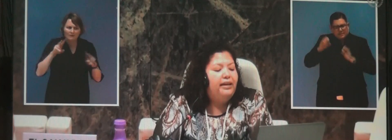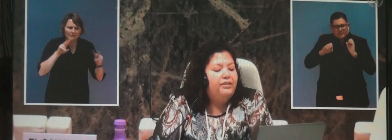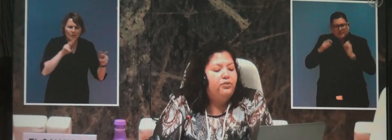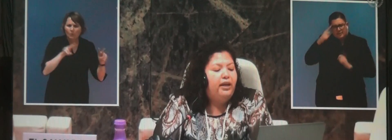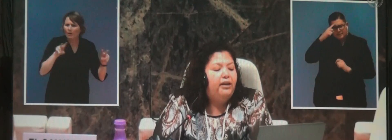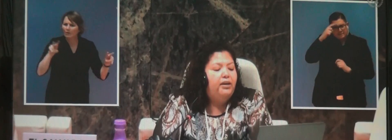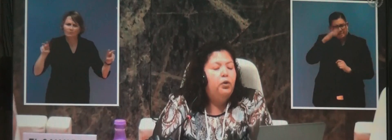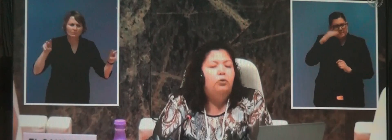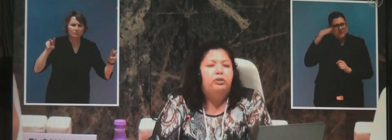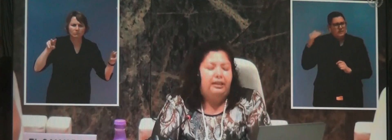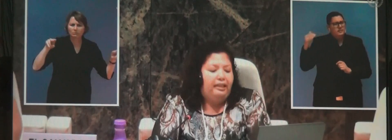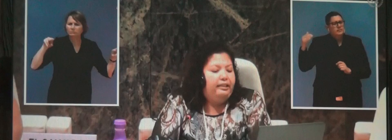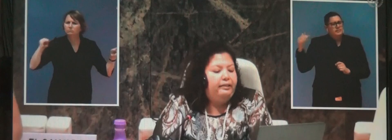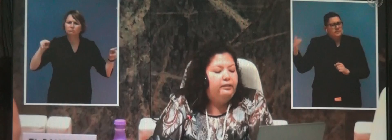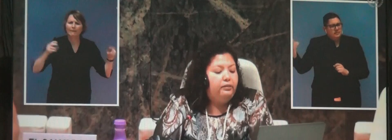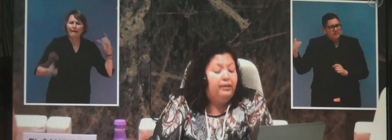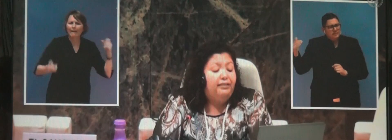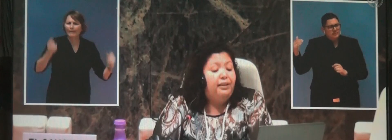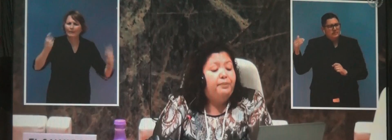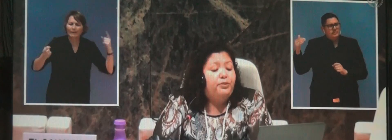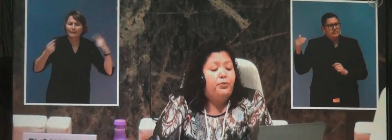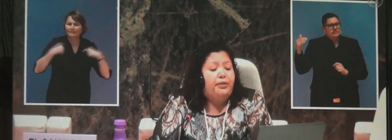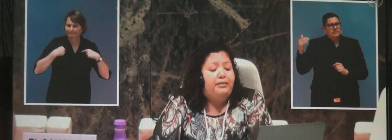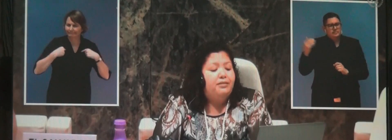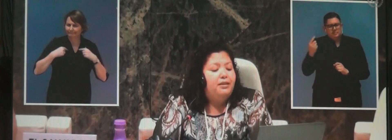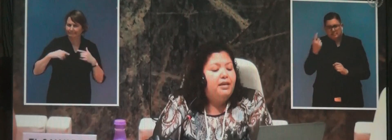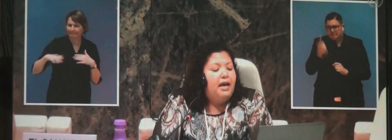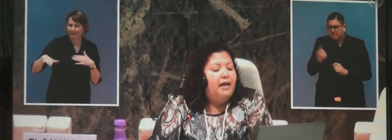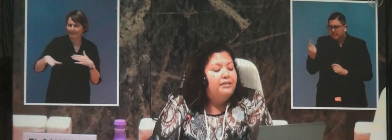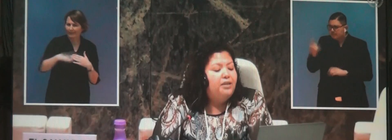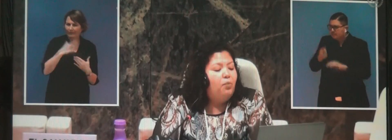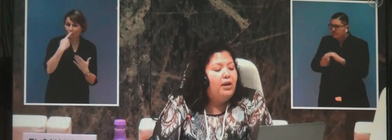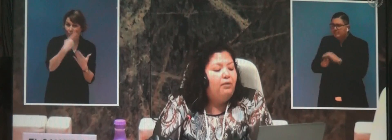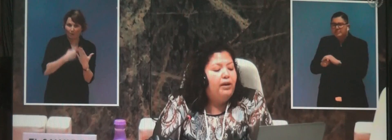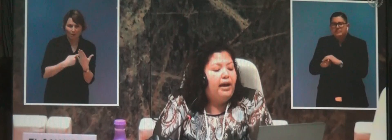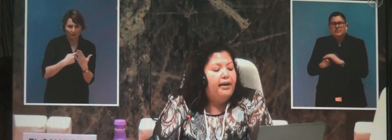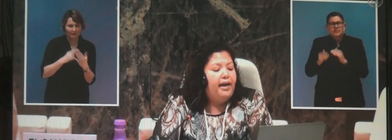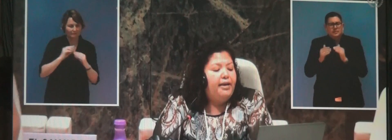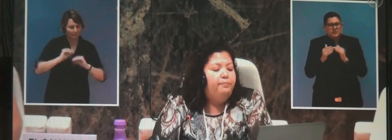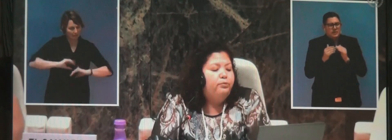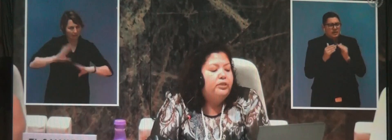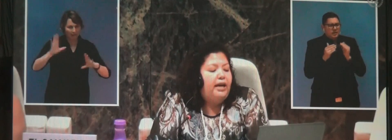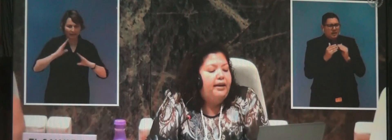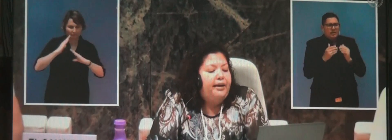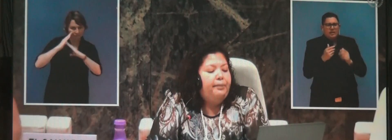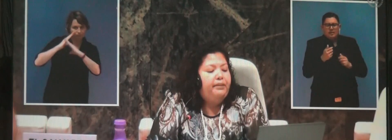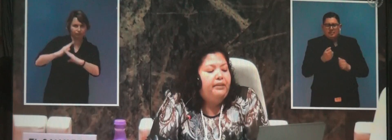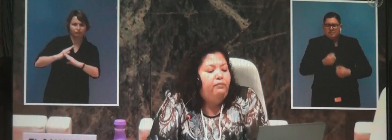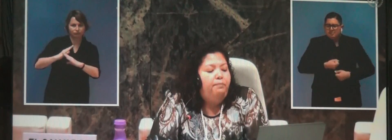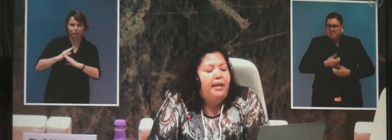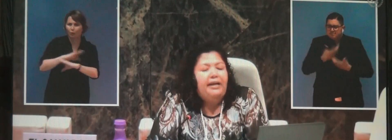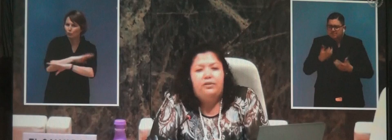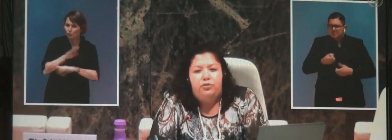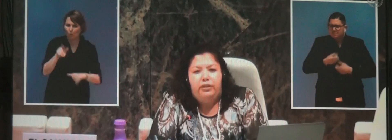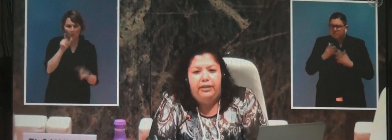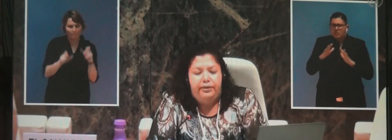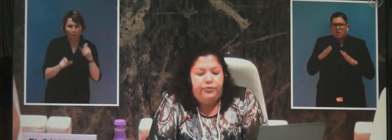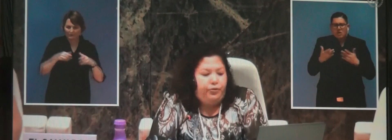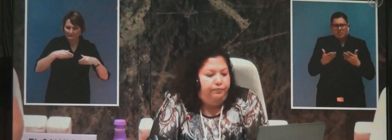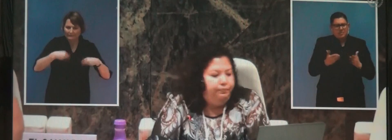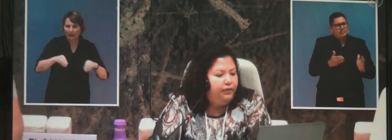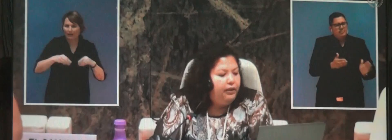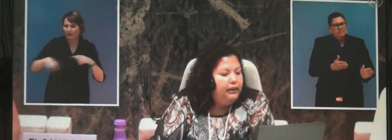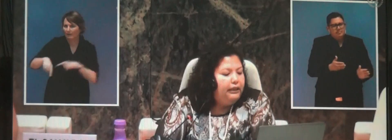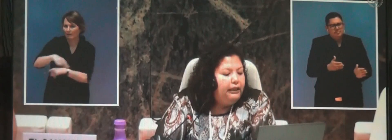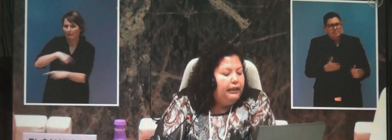y evaluación de la política nacional contra la trata de personas. así como elaborar e impulsar el respectivo Plan Nacional de